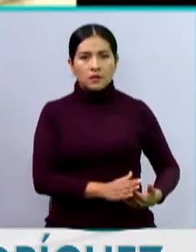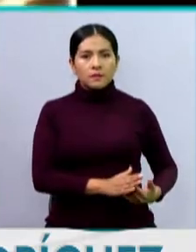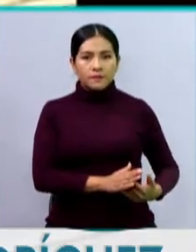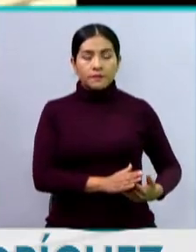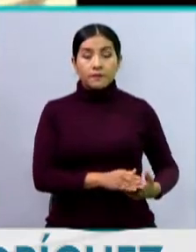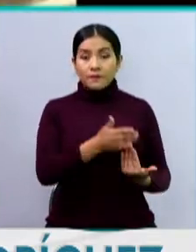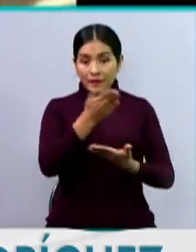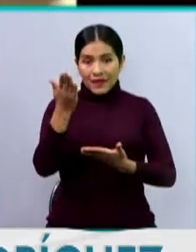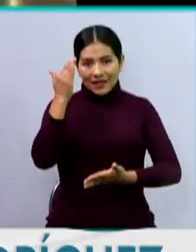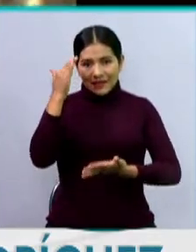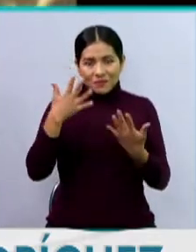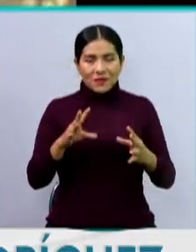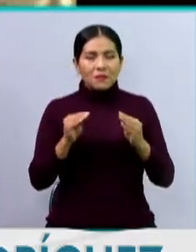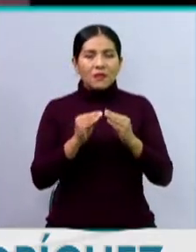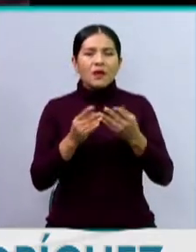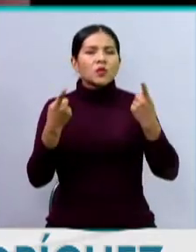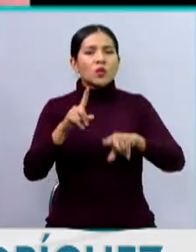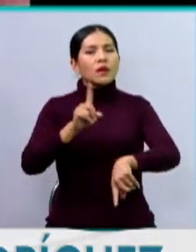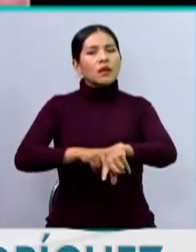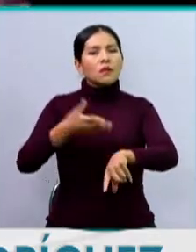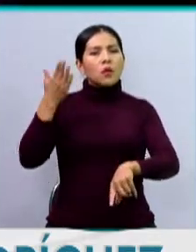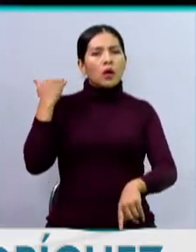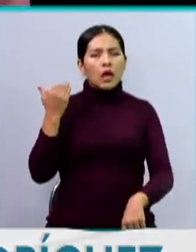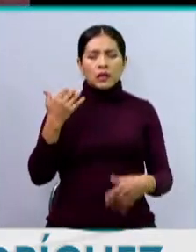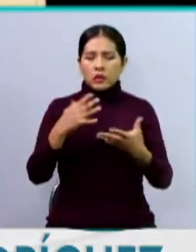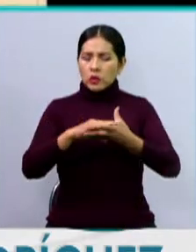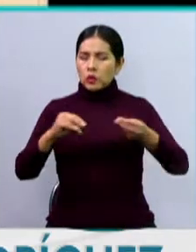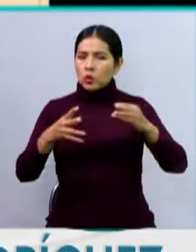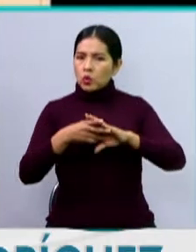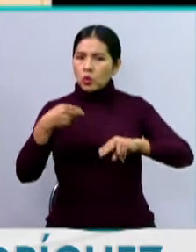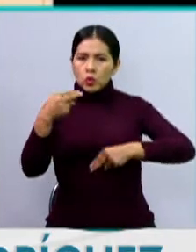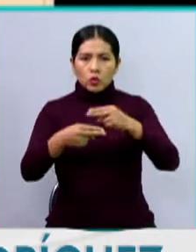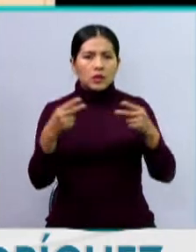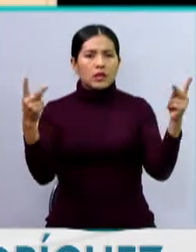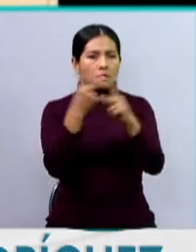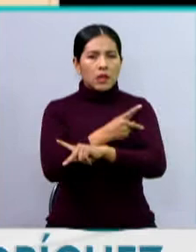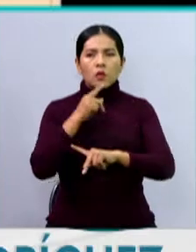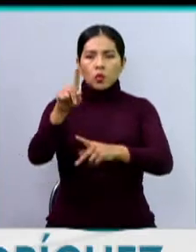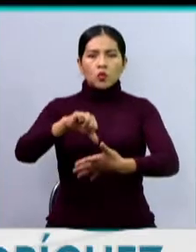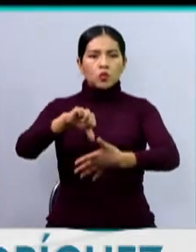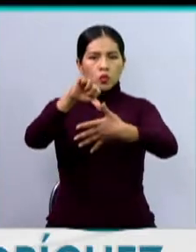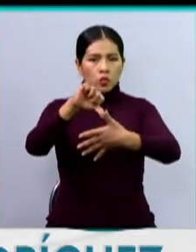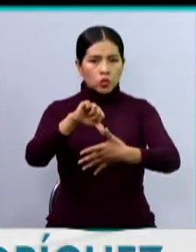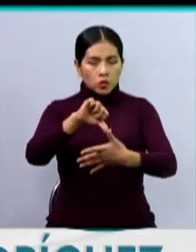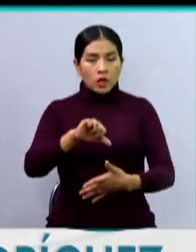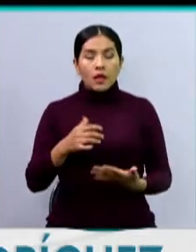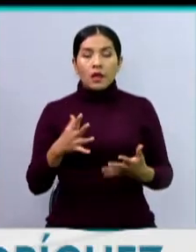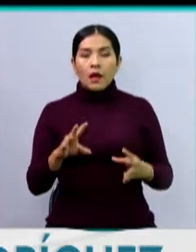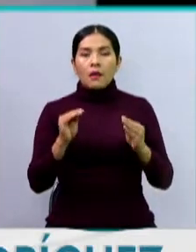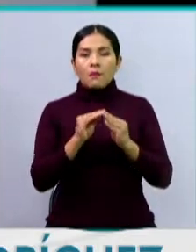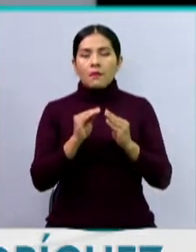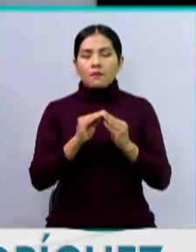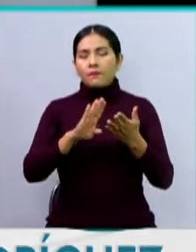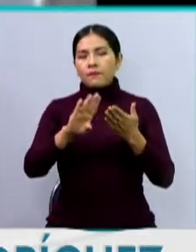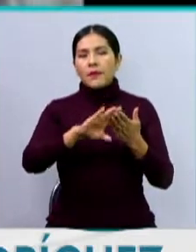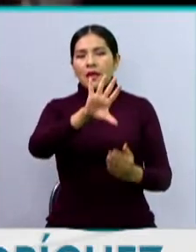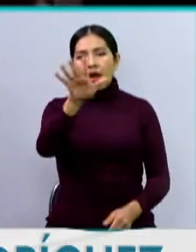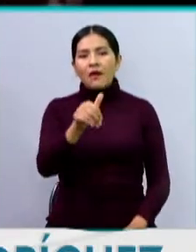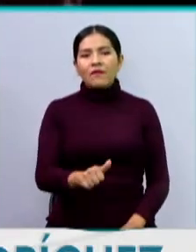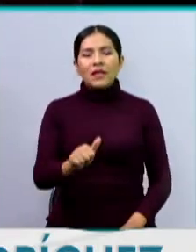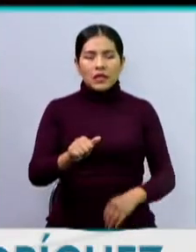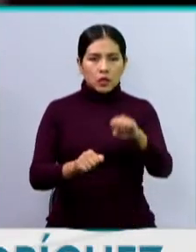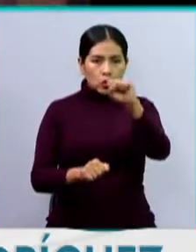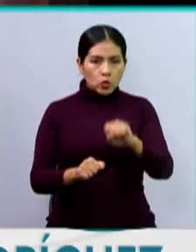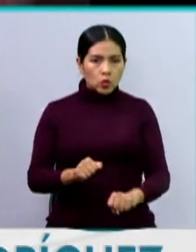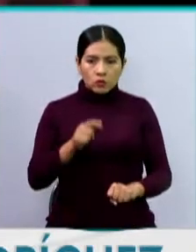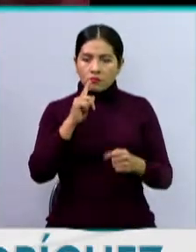saben, ha sido ese momento realmente tan terrible en la historia de Sudáfrica, donde la discriminación era prácticamente una ley. Y